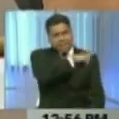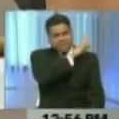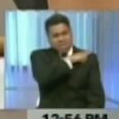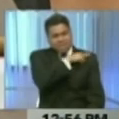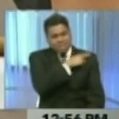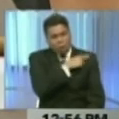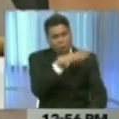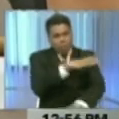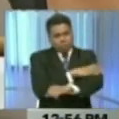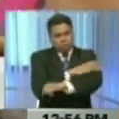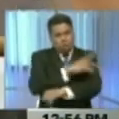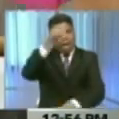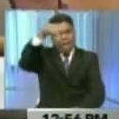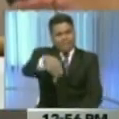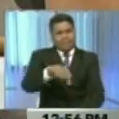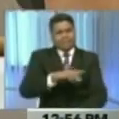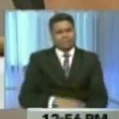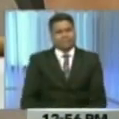acá,